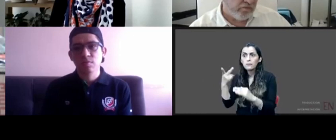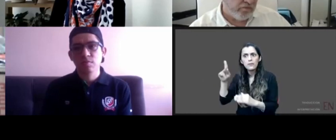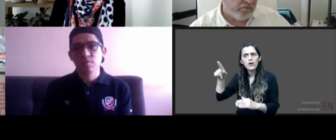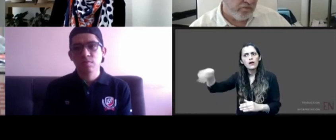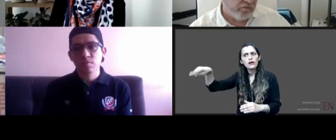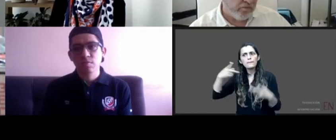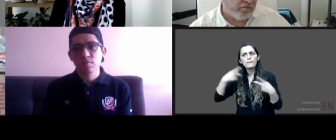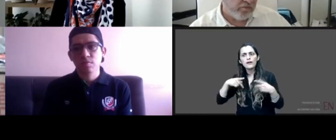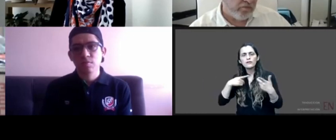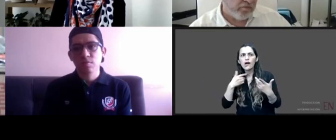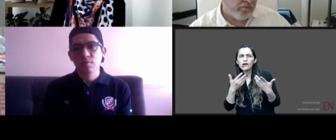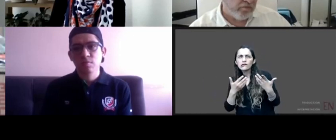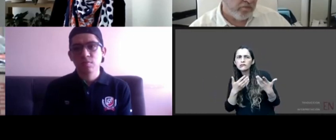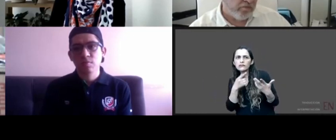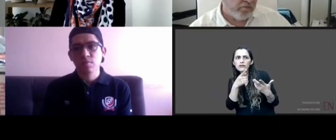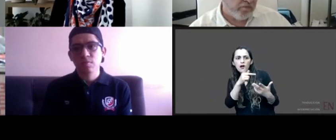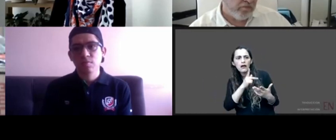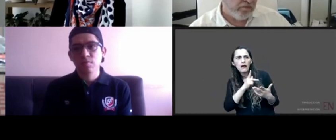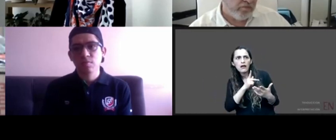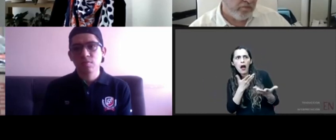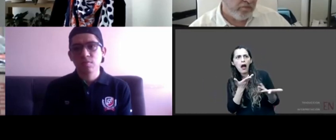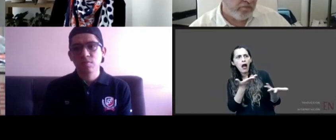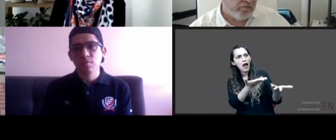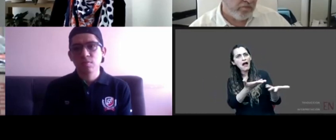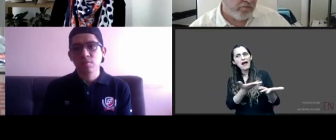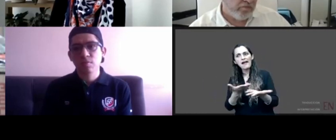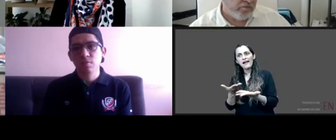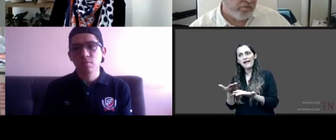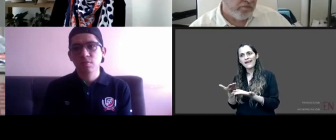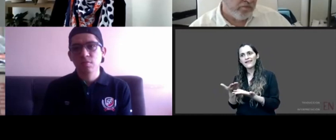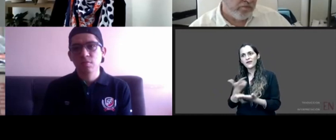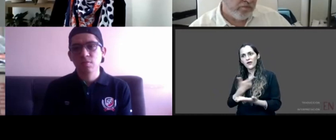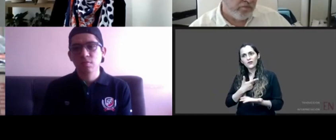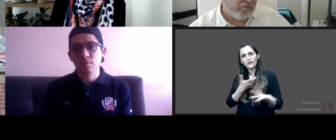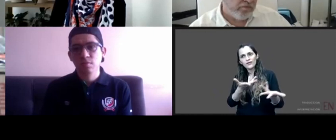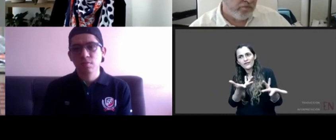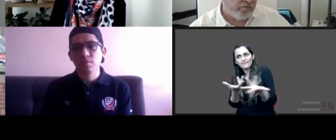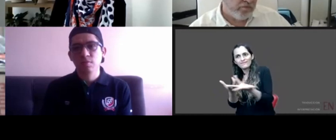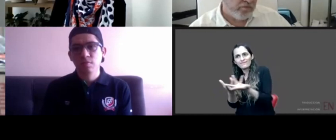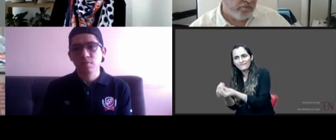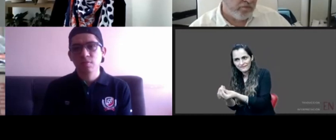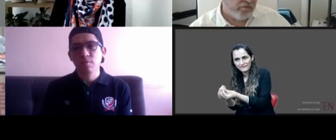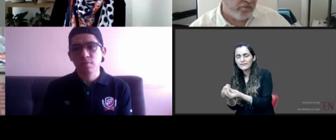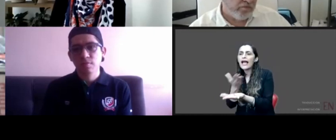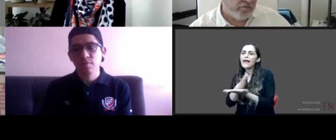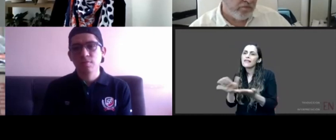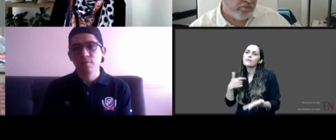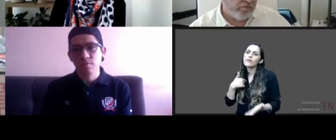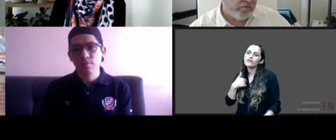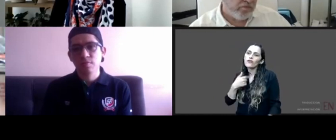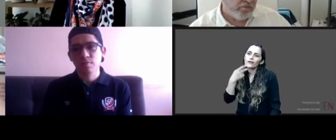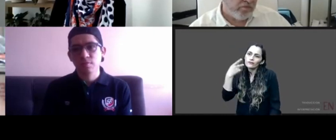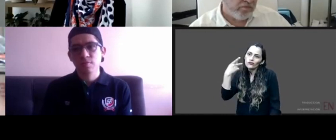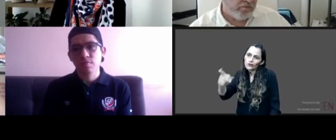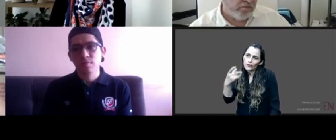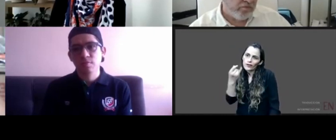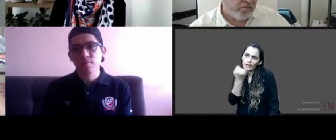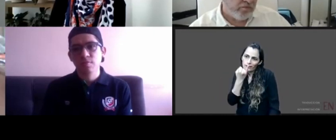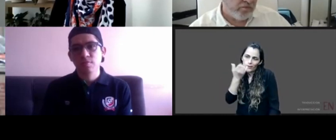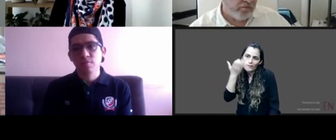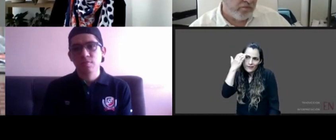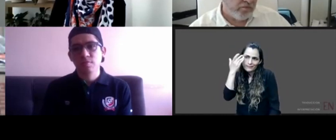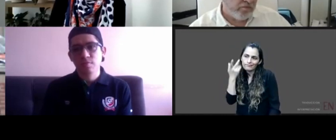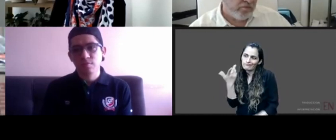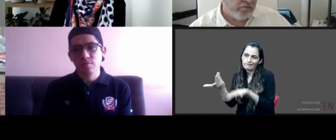su lengua. Y también les quería compartir que para nosotros en el pensamiento indígena, un niño